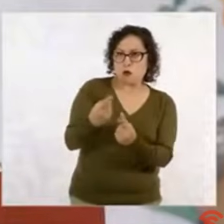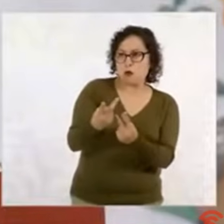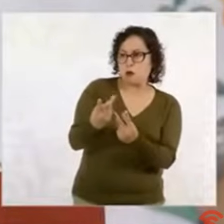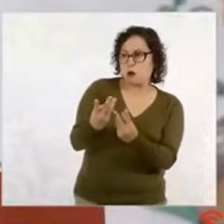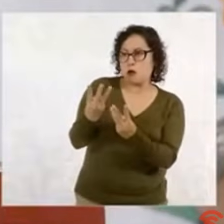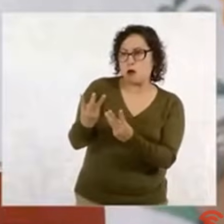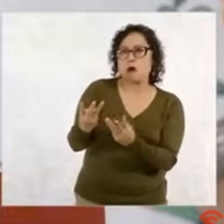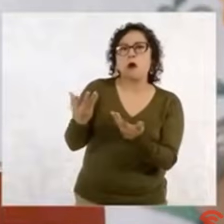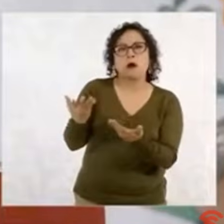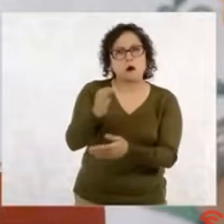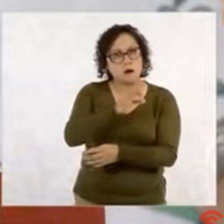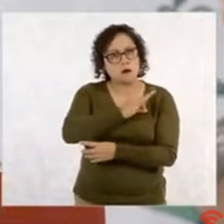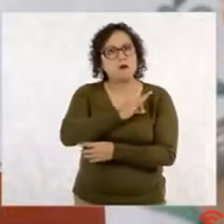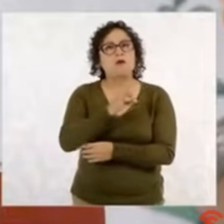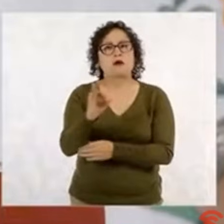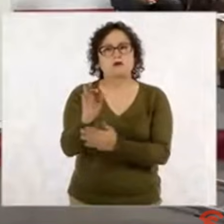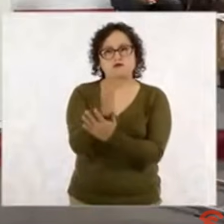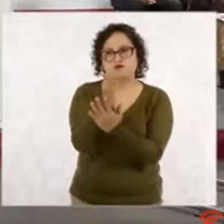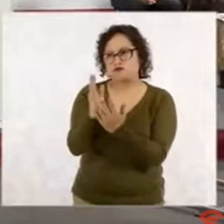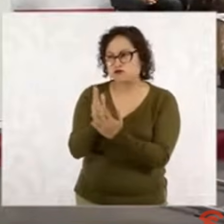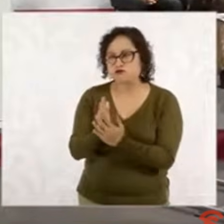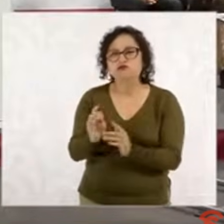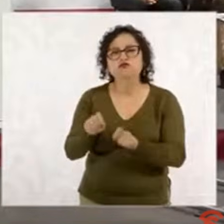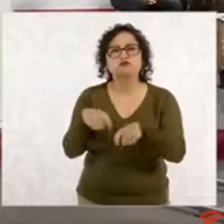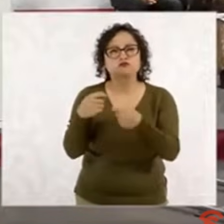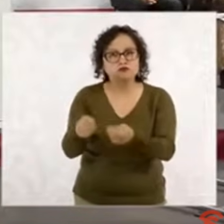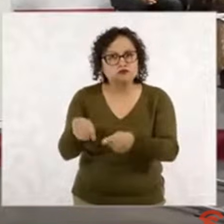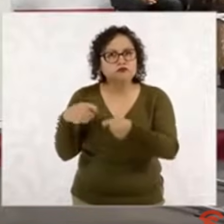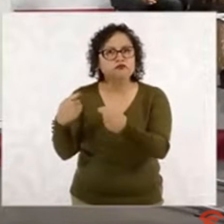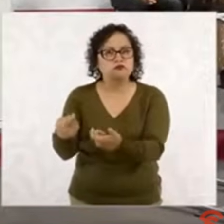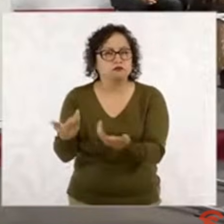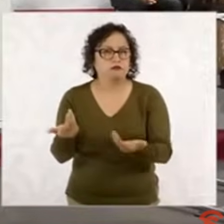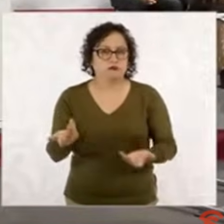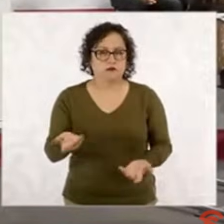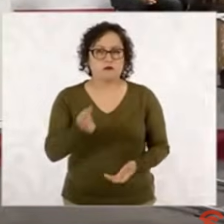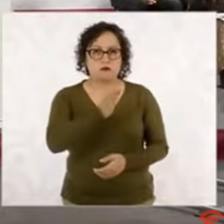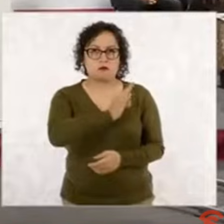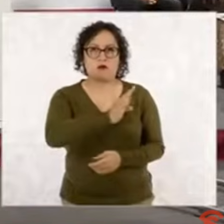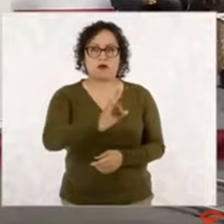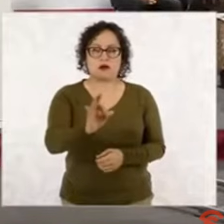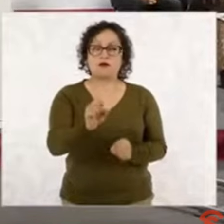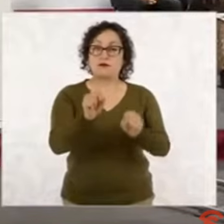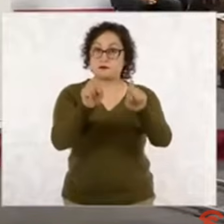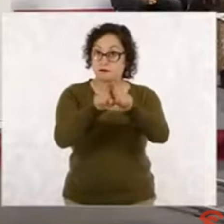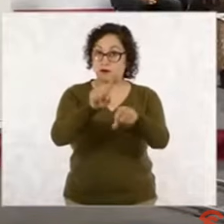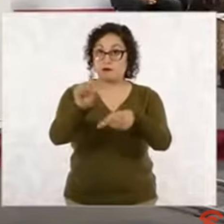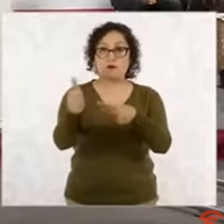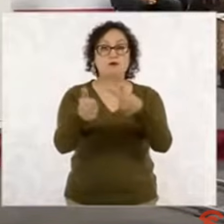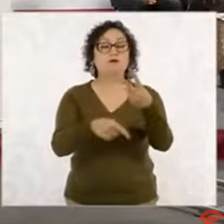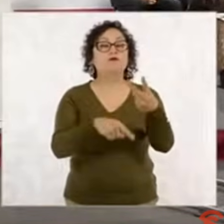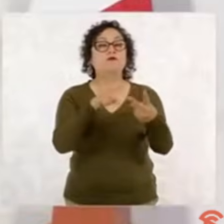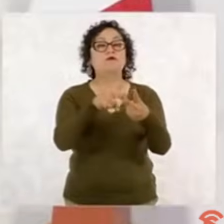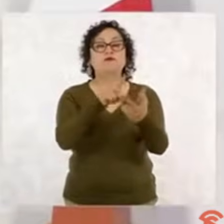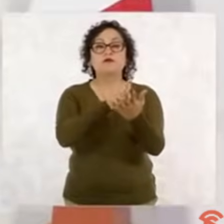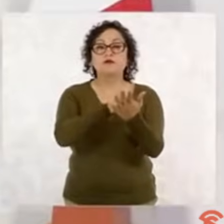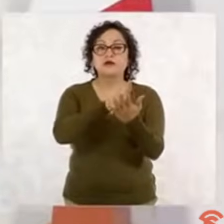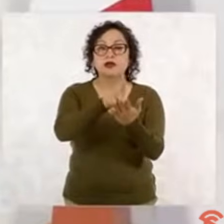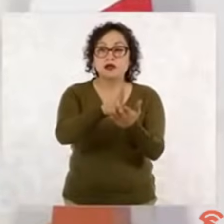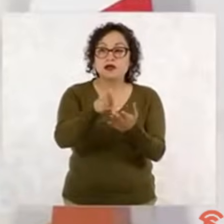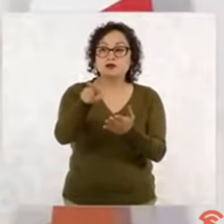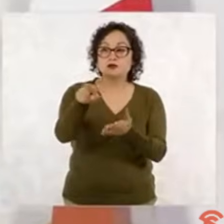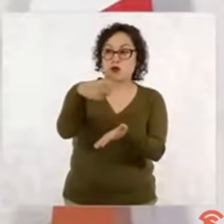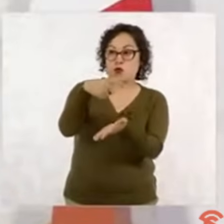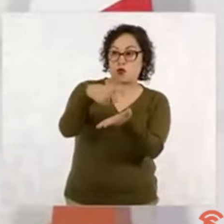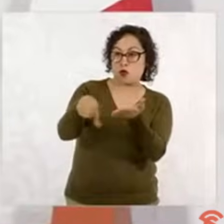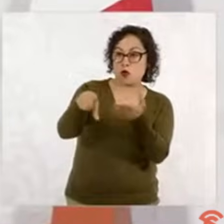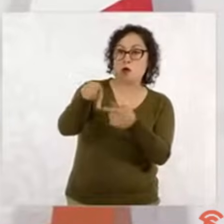realiza de manera proporcional. También se mantienen los derechos cuando se trata de la compraventa de propiedades. Se